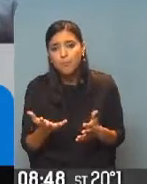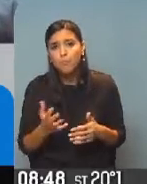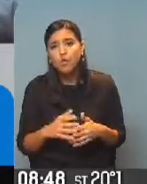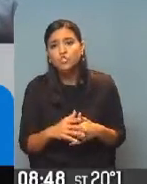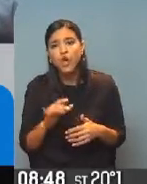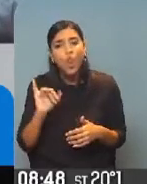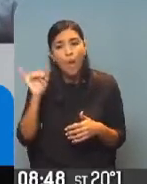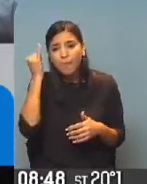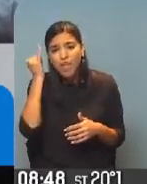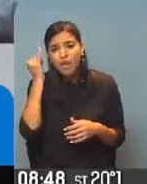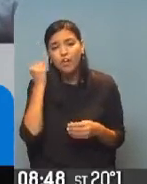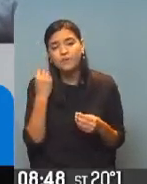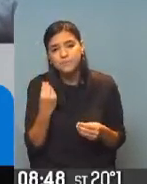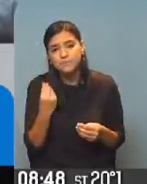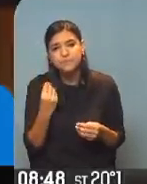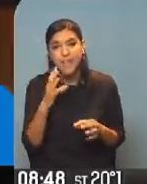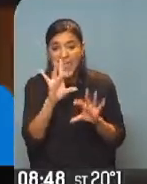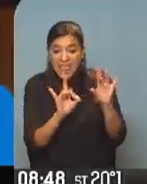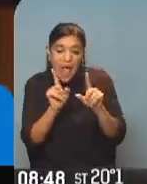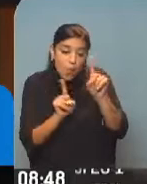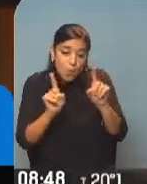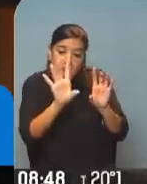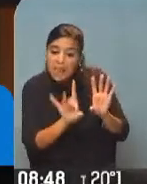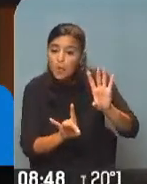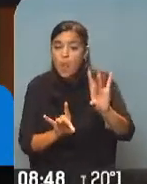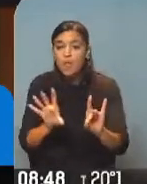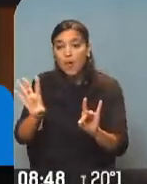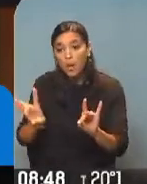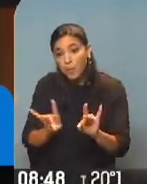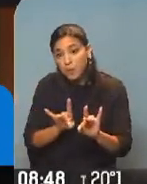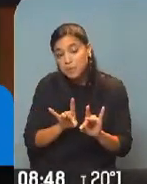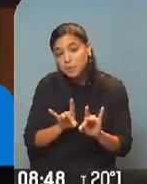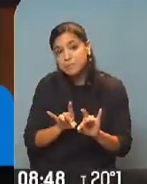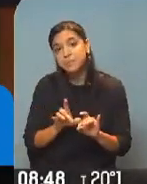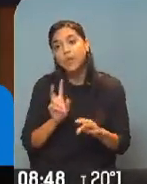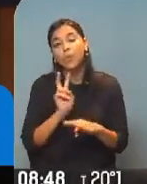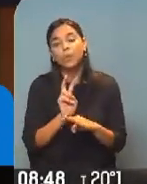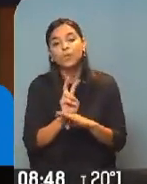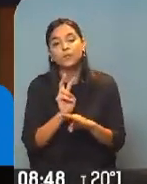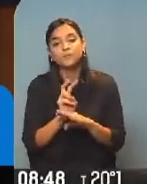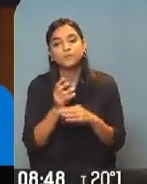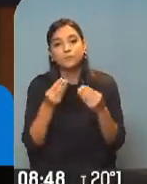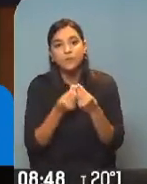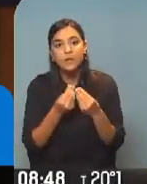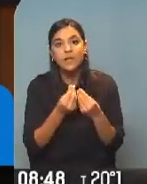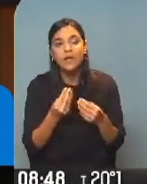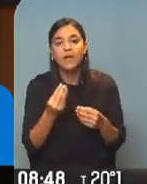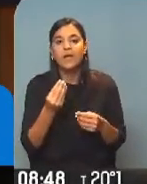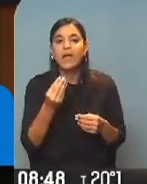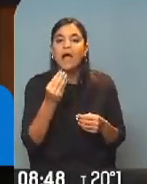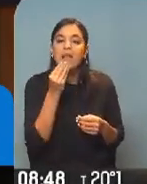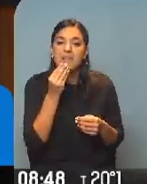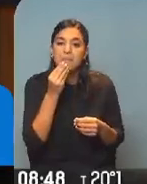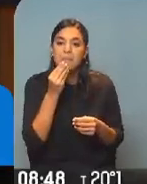lo ideal sería tratar de elegir algunas de los platos que hay en la comida y cuidarse mucho también con los alimentos altos en calorías